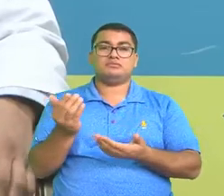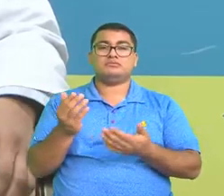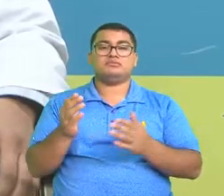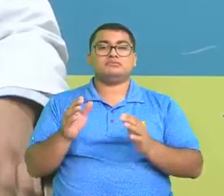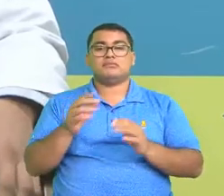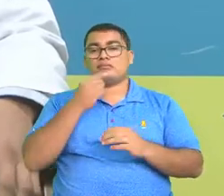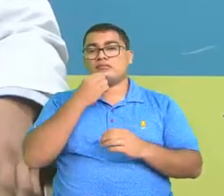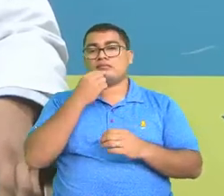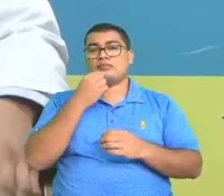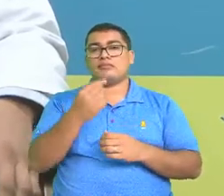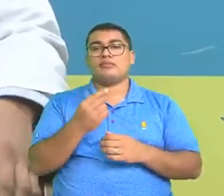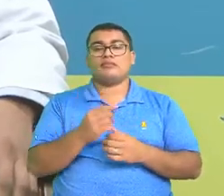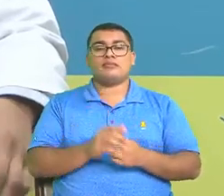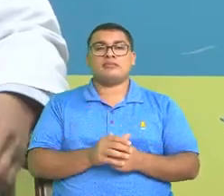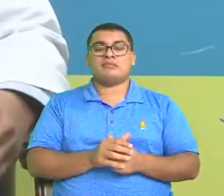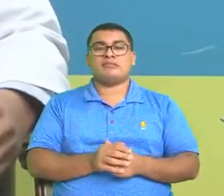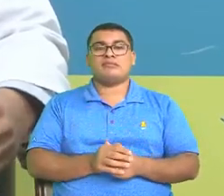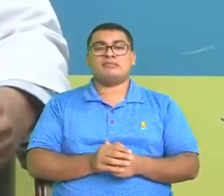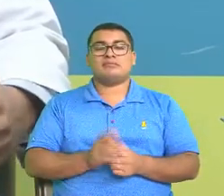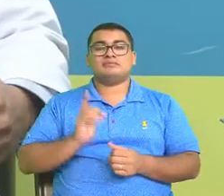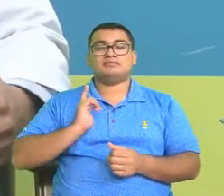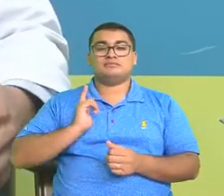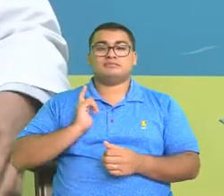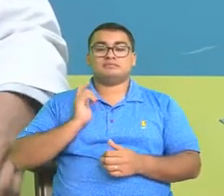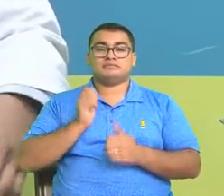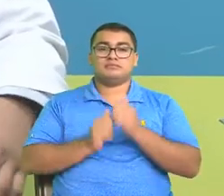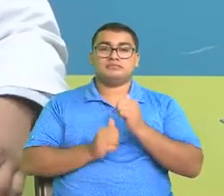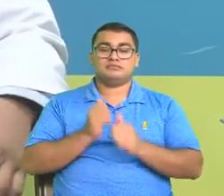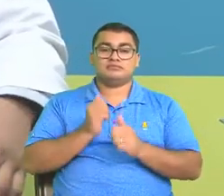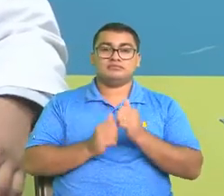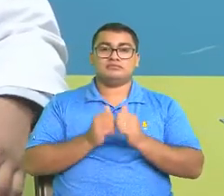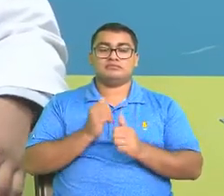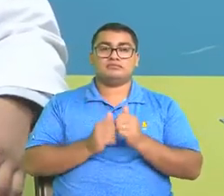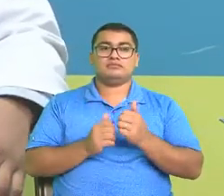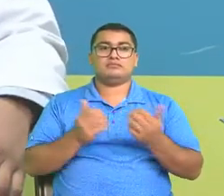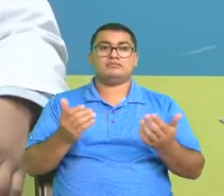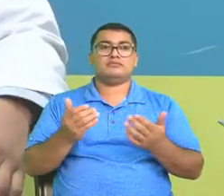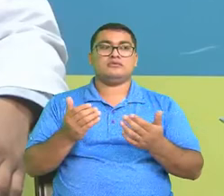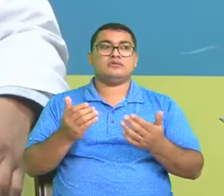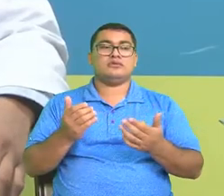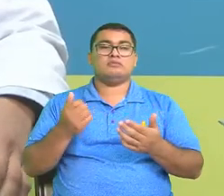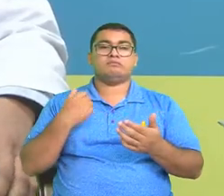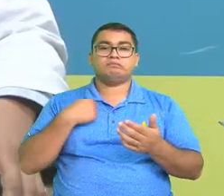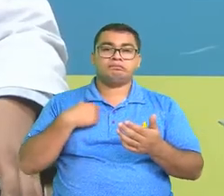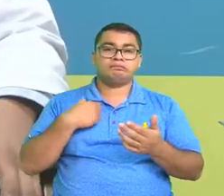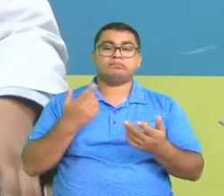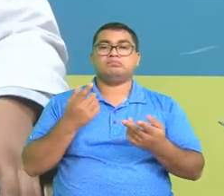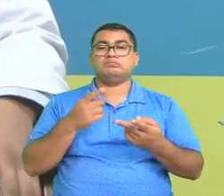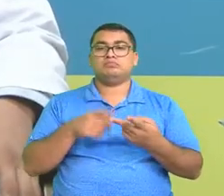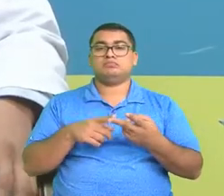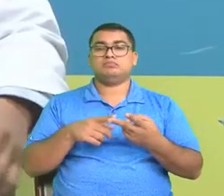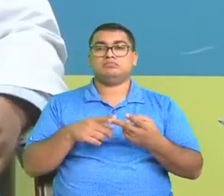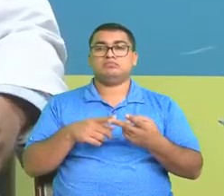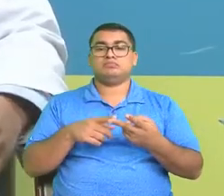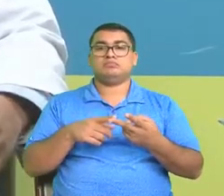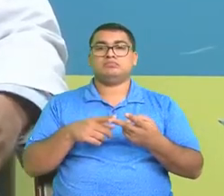bebé que se caracteriza de que tiene problemas de borborismo, flatulencia, unas heces